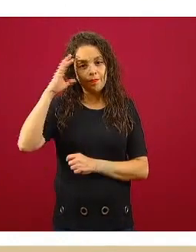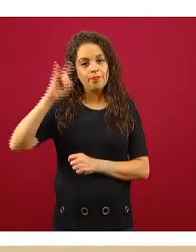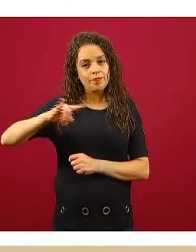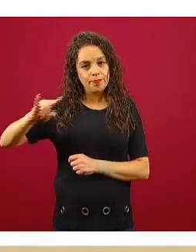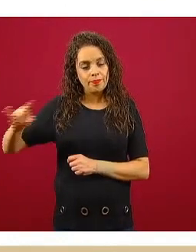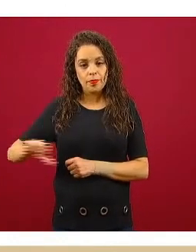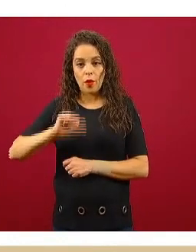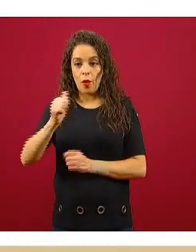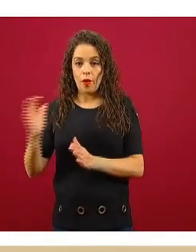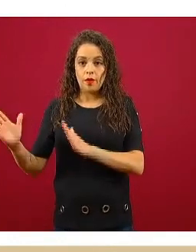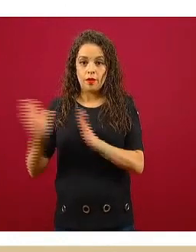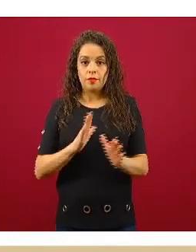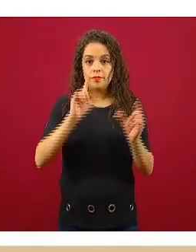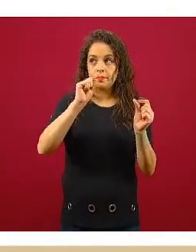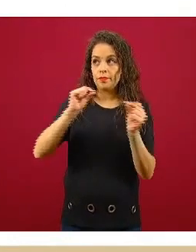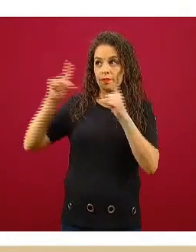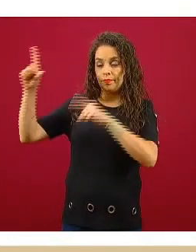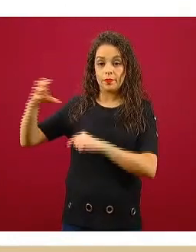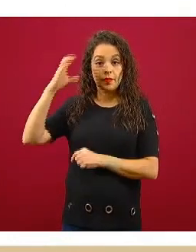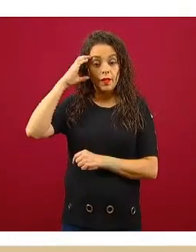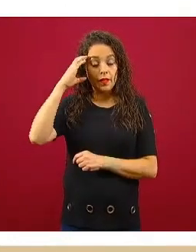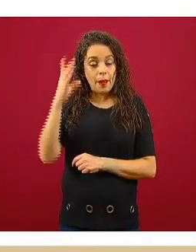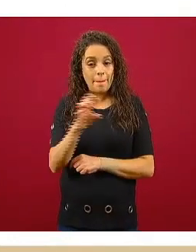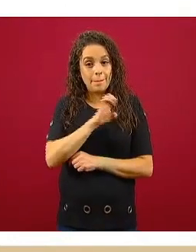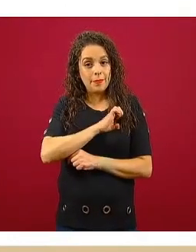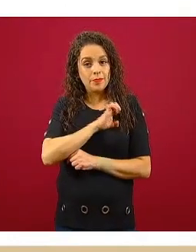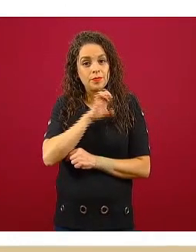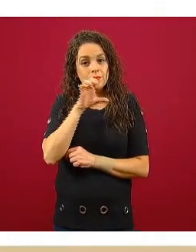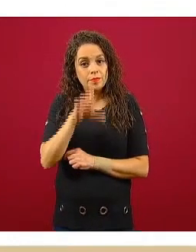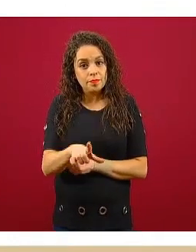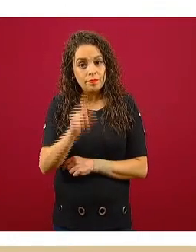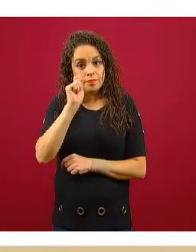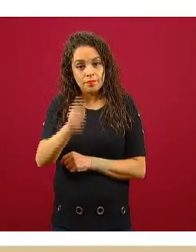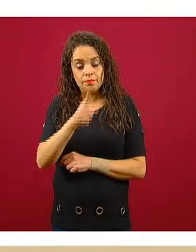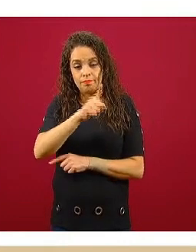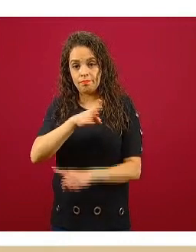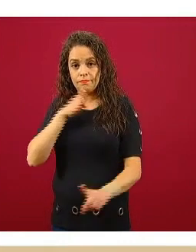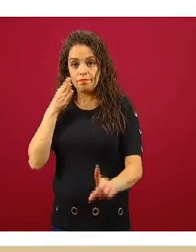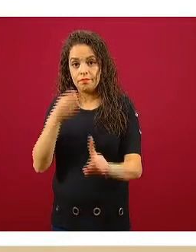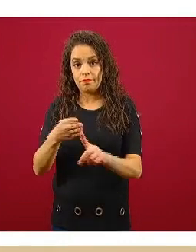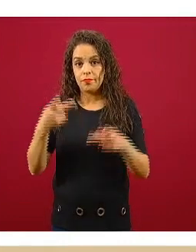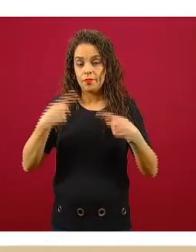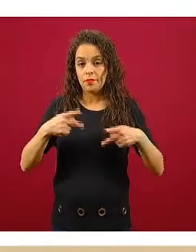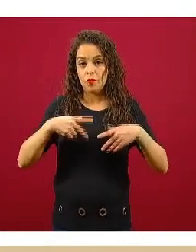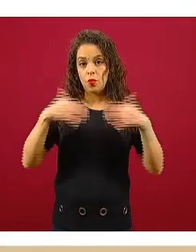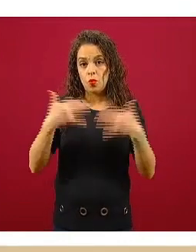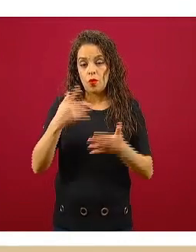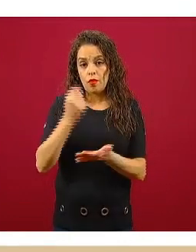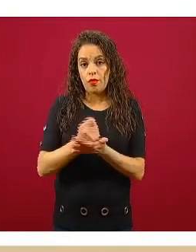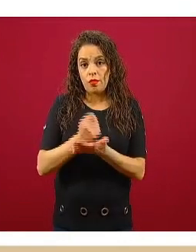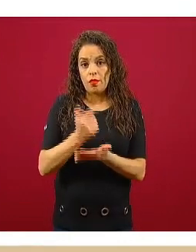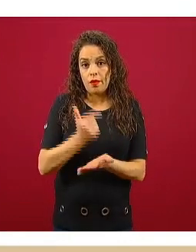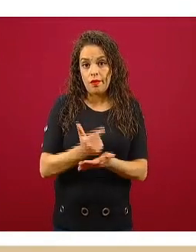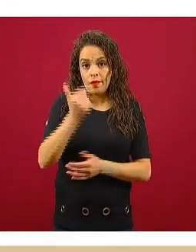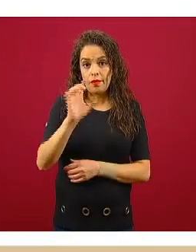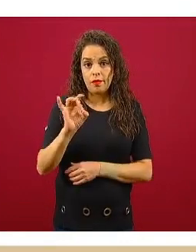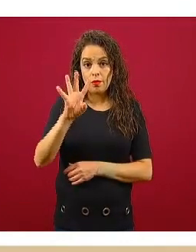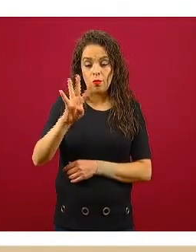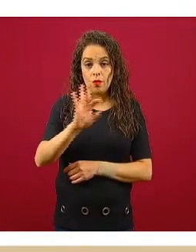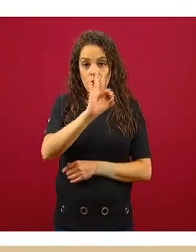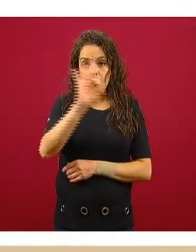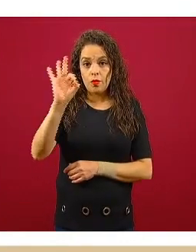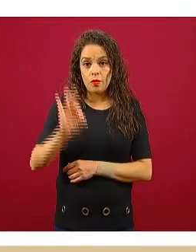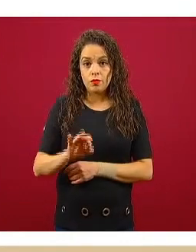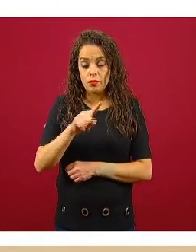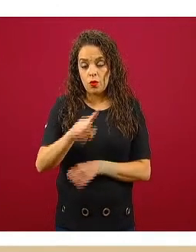siguiente diapositiva las camas especialmente orientadas a la atención de pacientes críticos, 34% es la